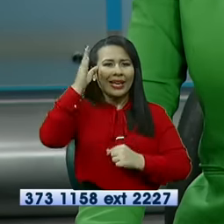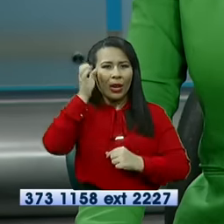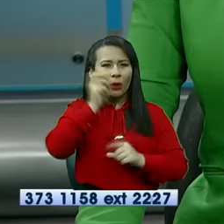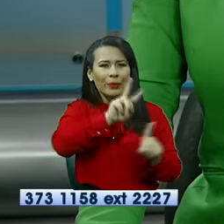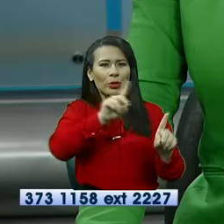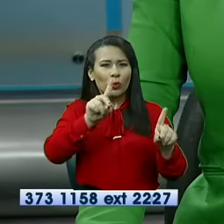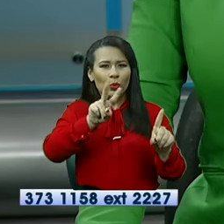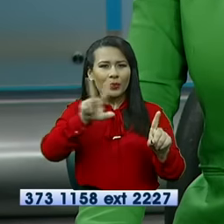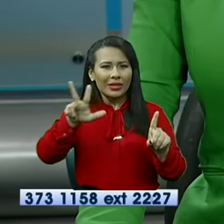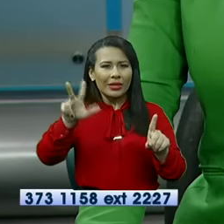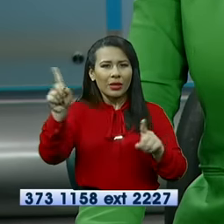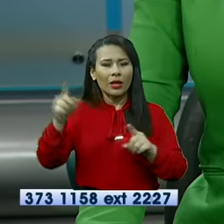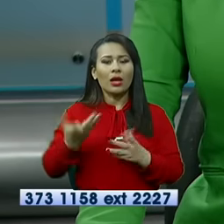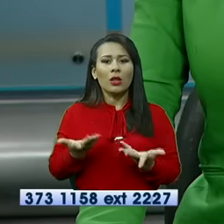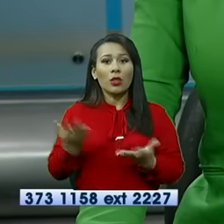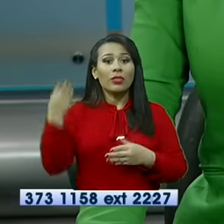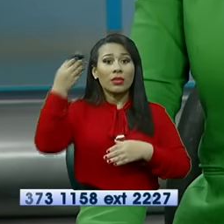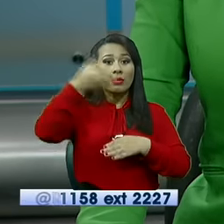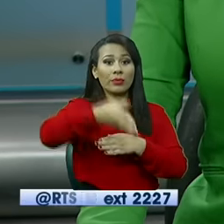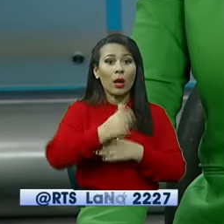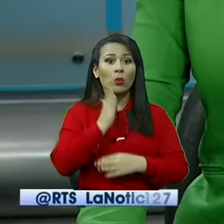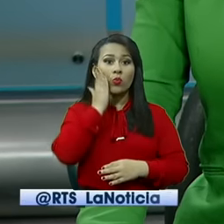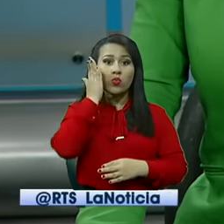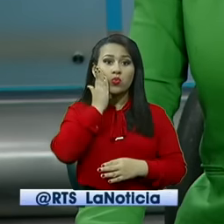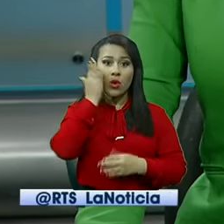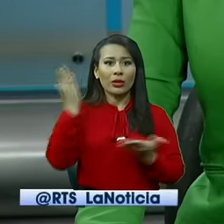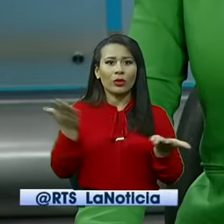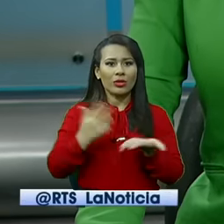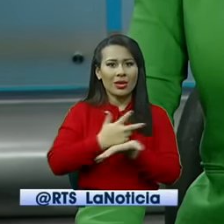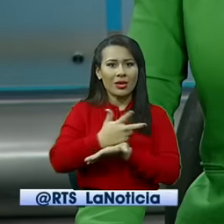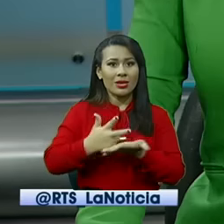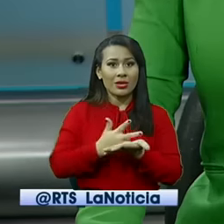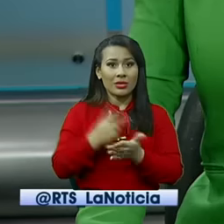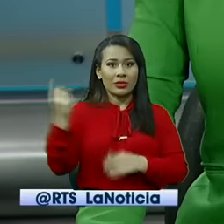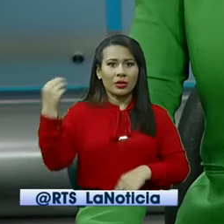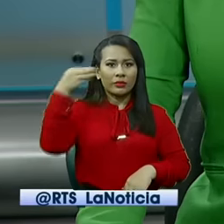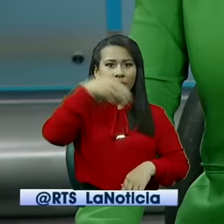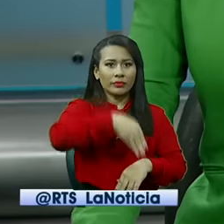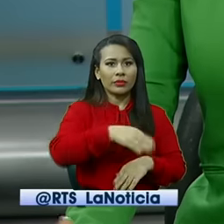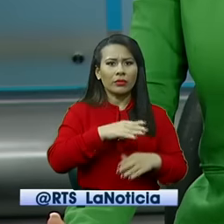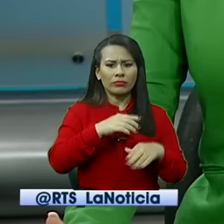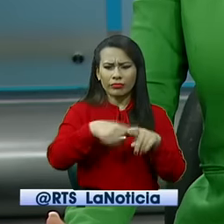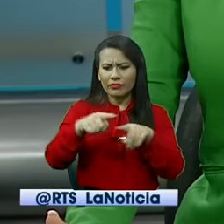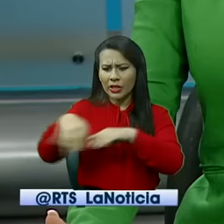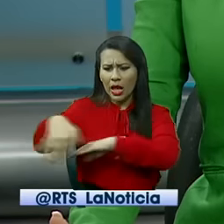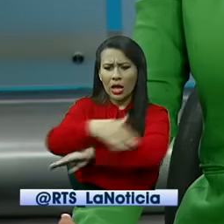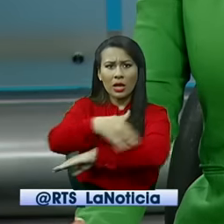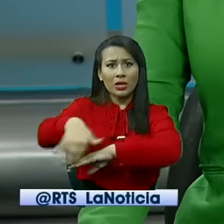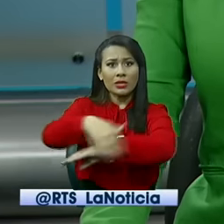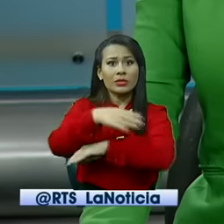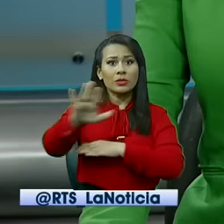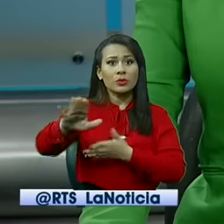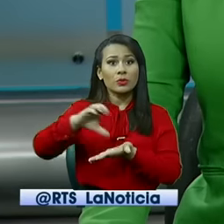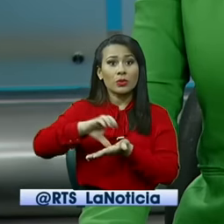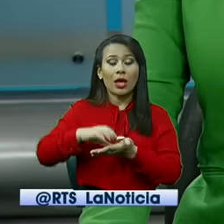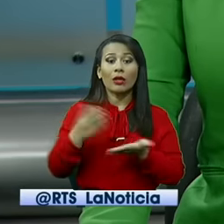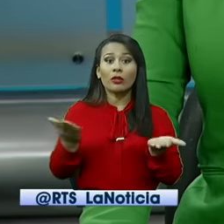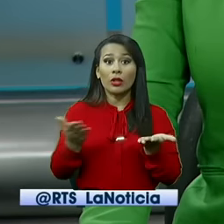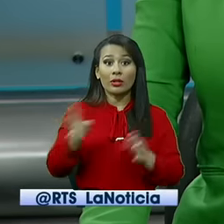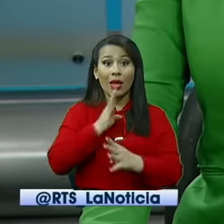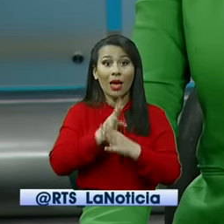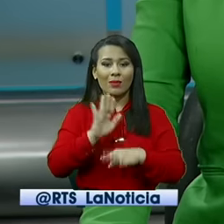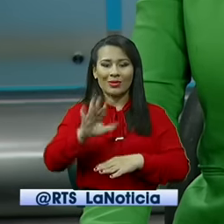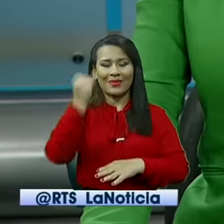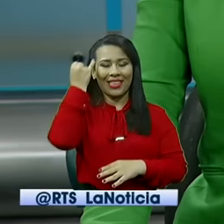Guillermo lazo visitó tulcán capital de la provincia de carchi El postulante recorrió las principales calles de esa ciudad donde presentó sus